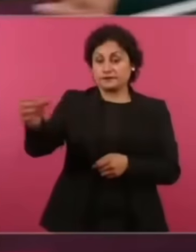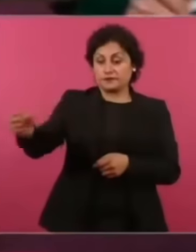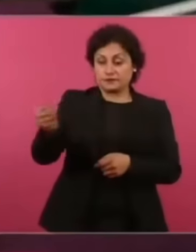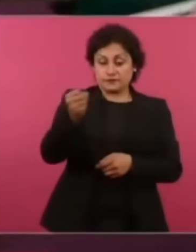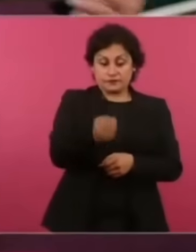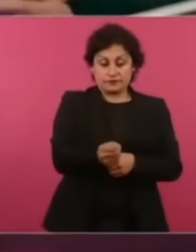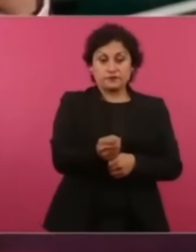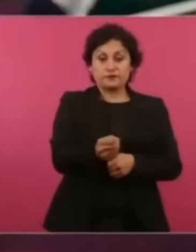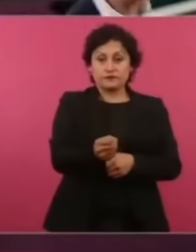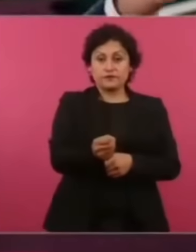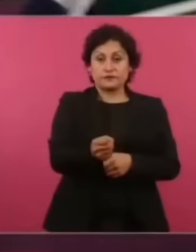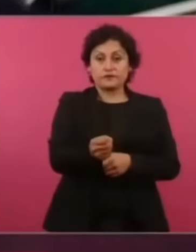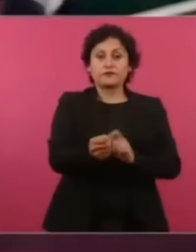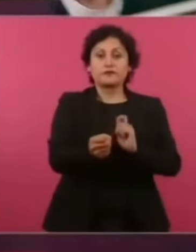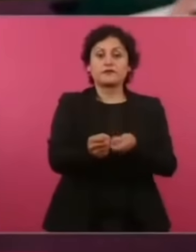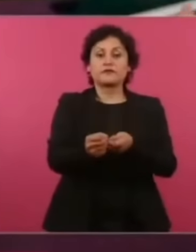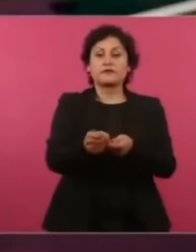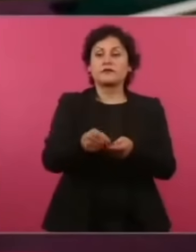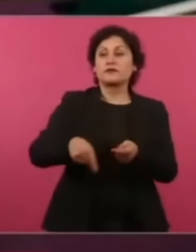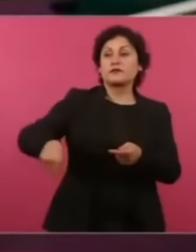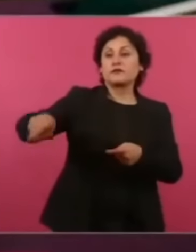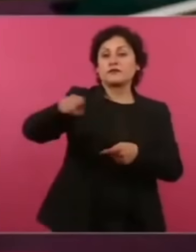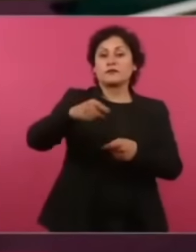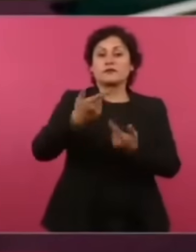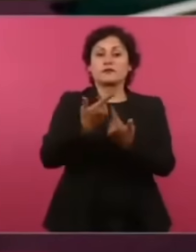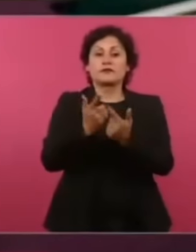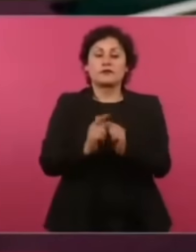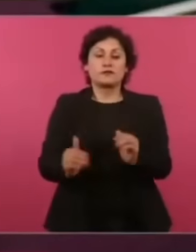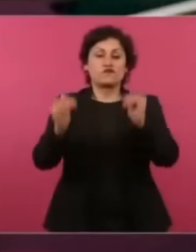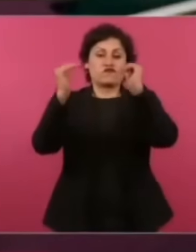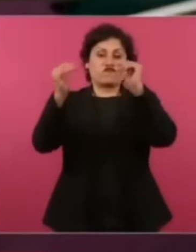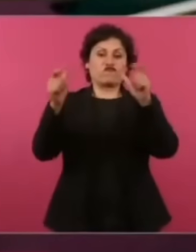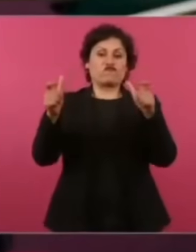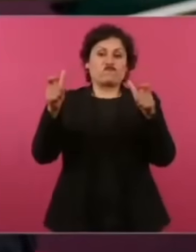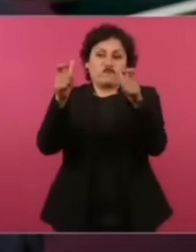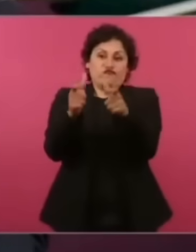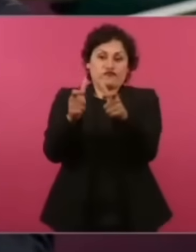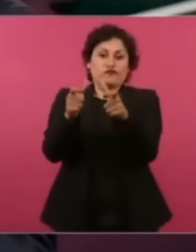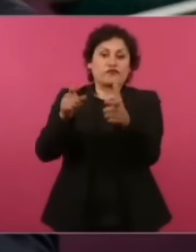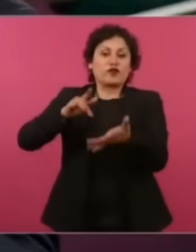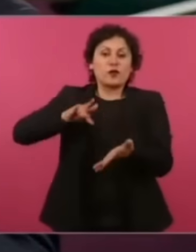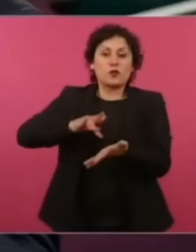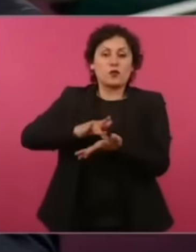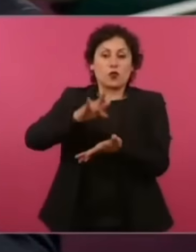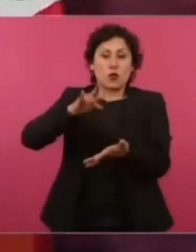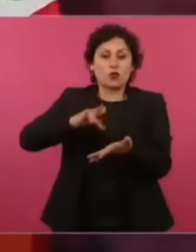con el apoyo de la oligarquía y de estos voceros,